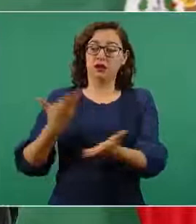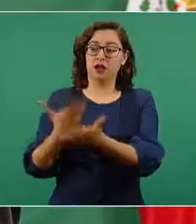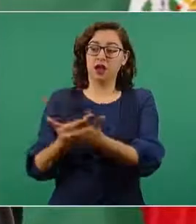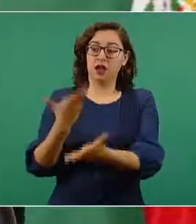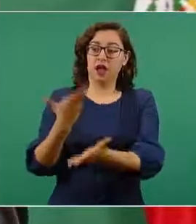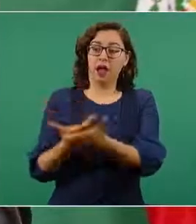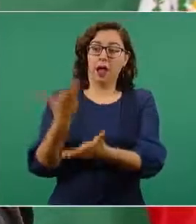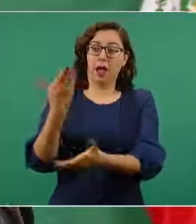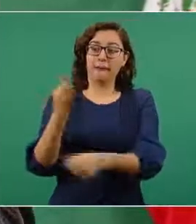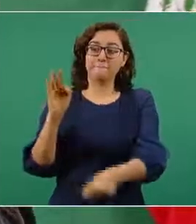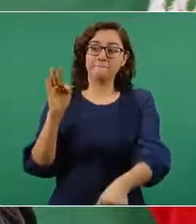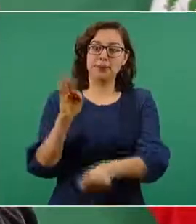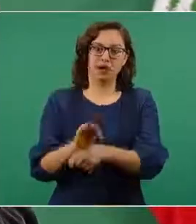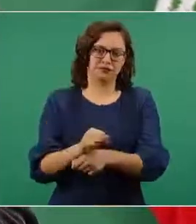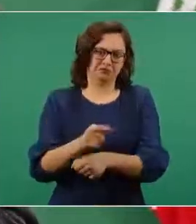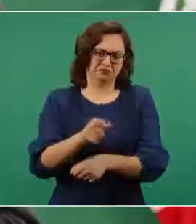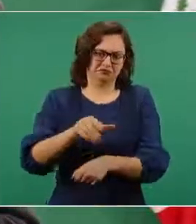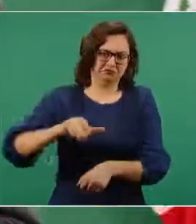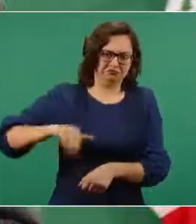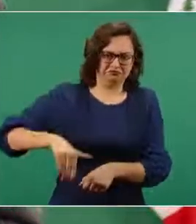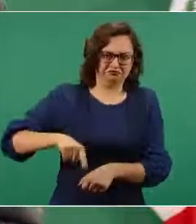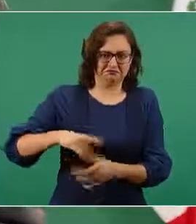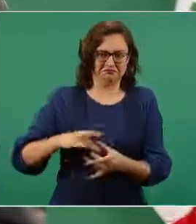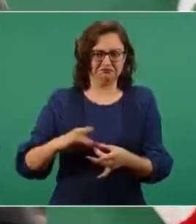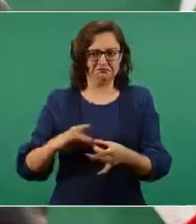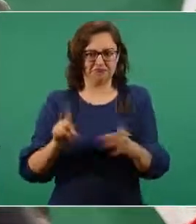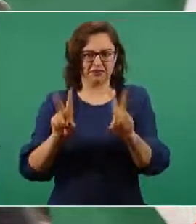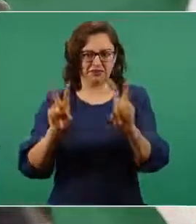como el del glifosato,